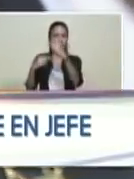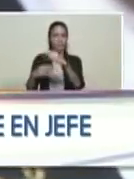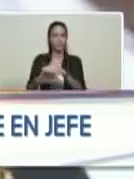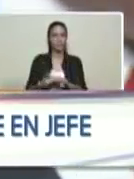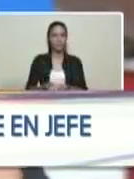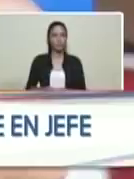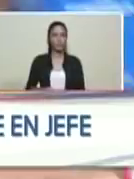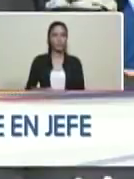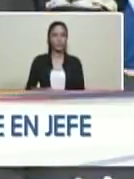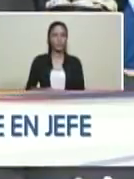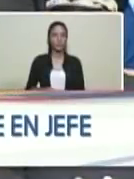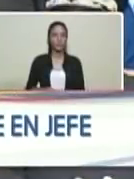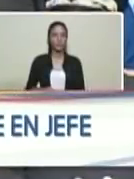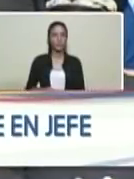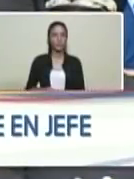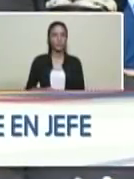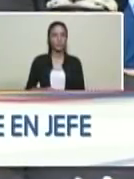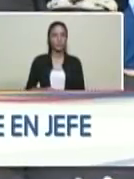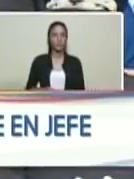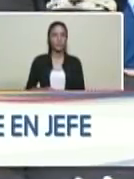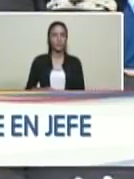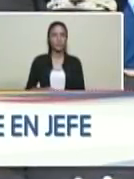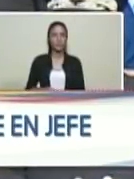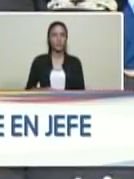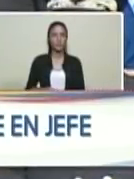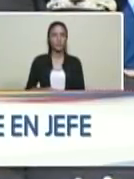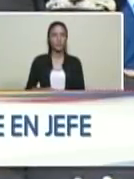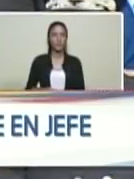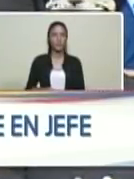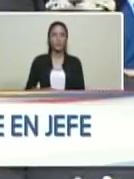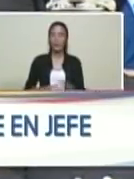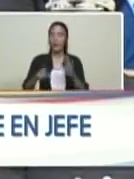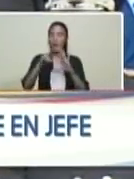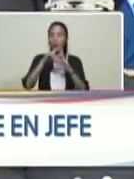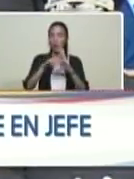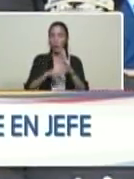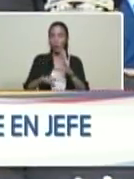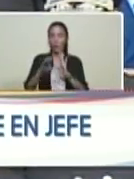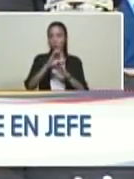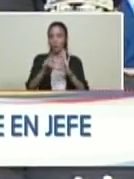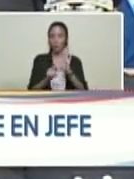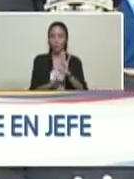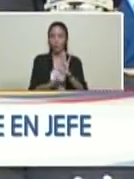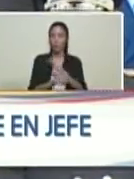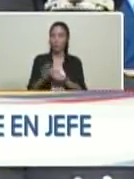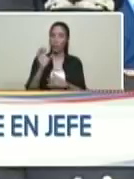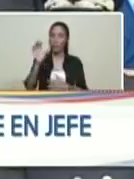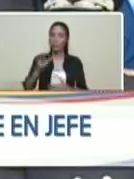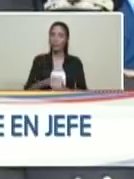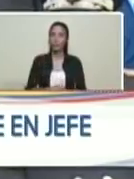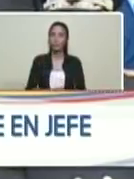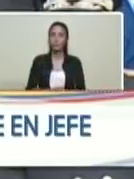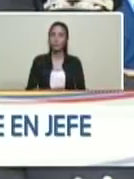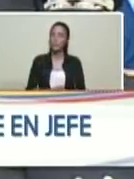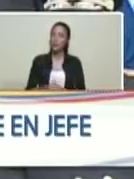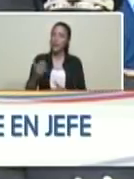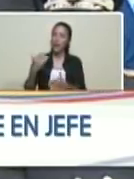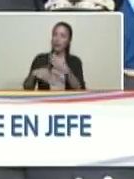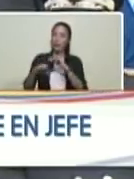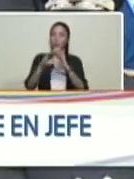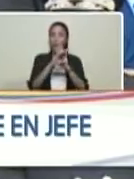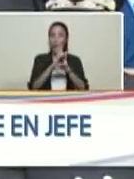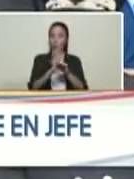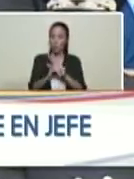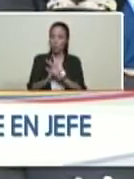el papel de nuestra patria fue el poder constituyente que refundó